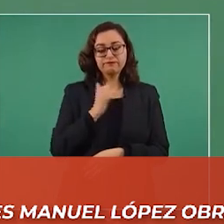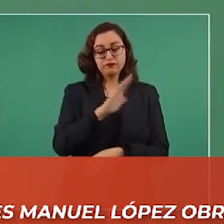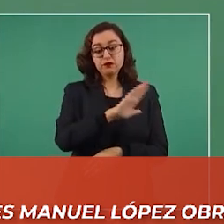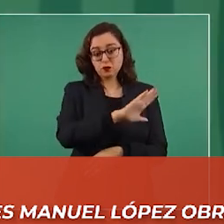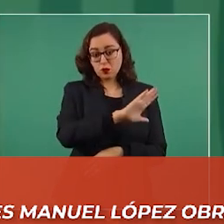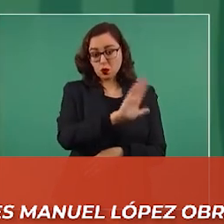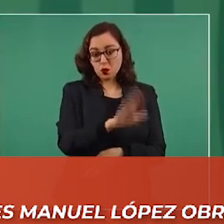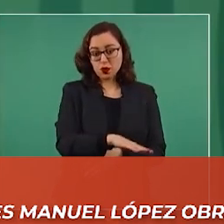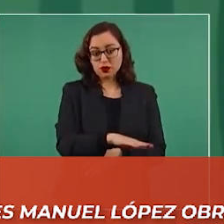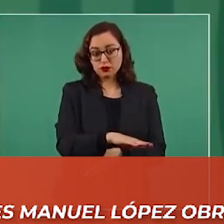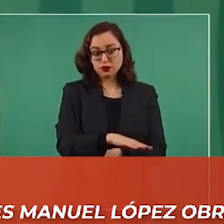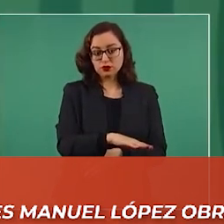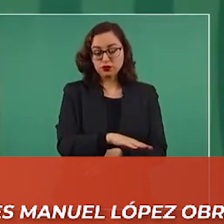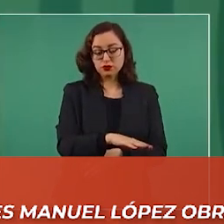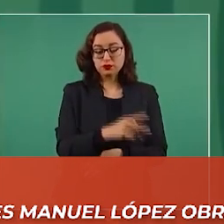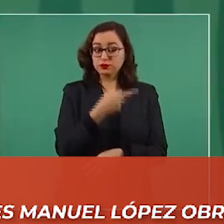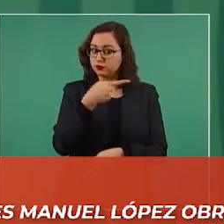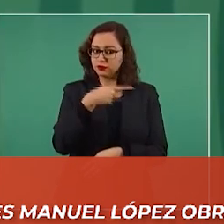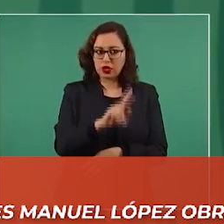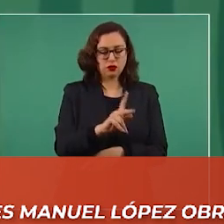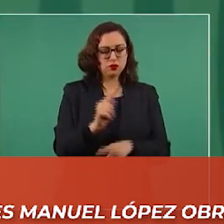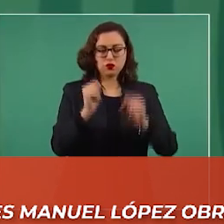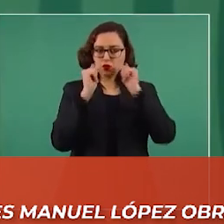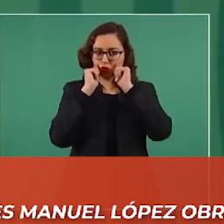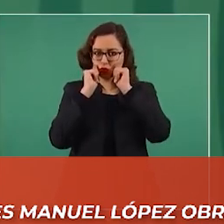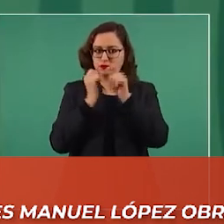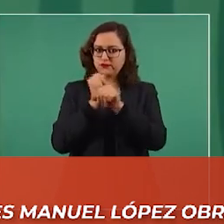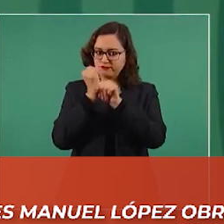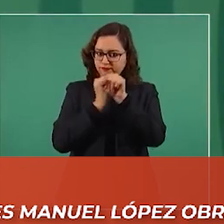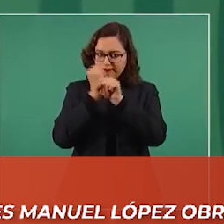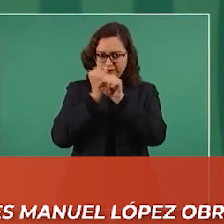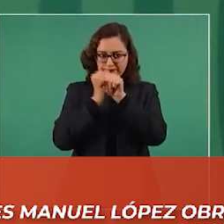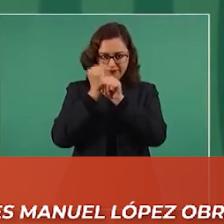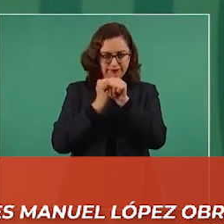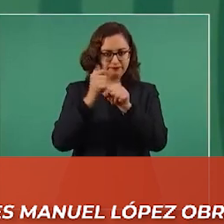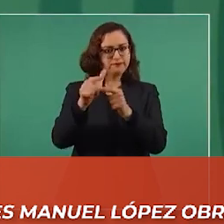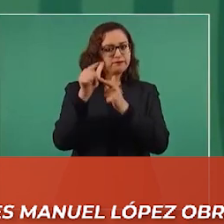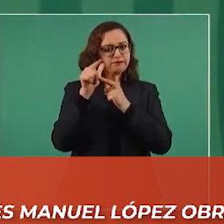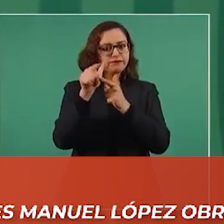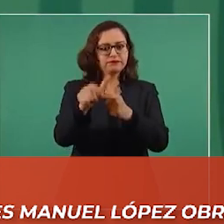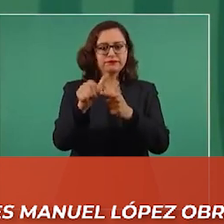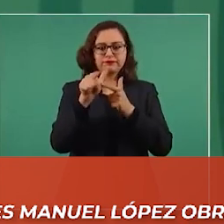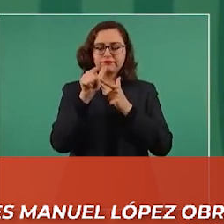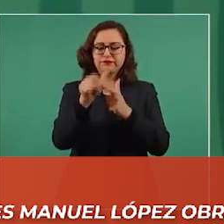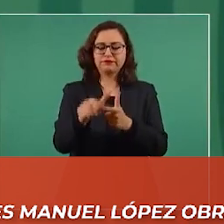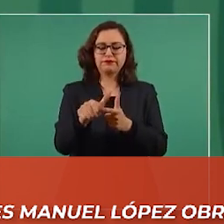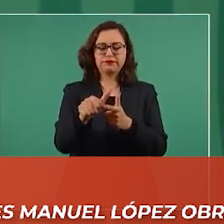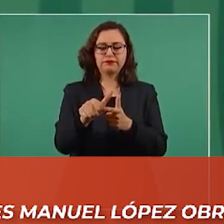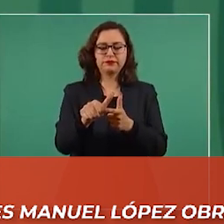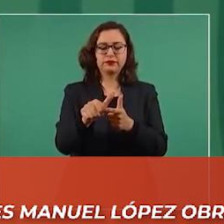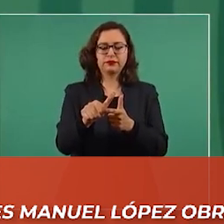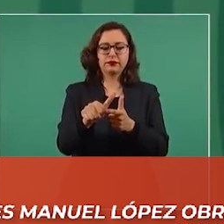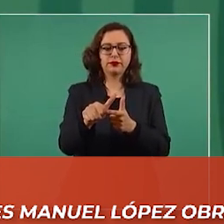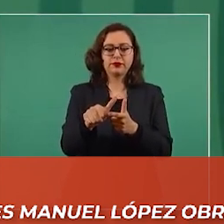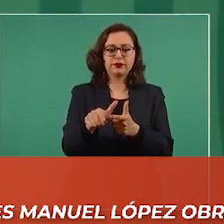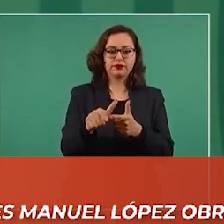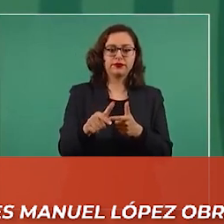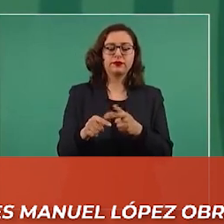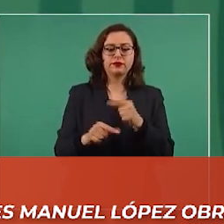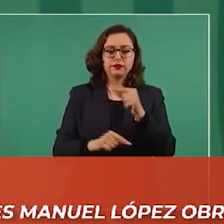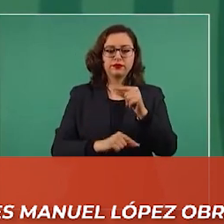Pero la investigación continúa y vamos a